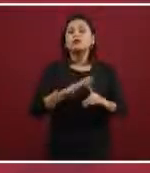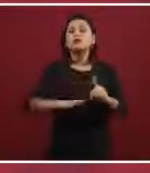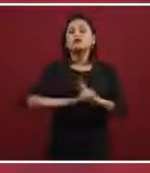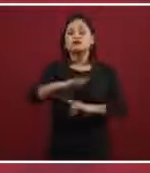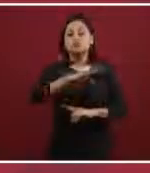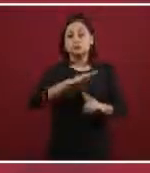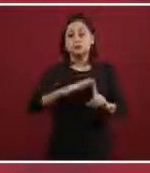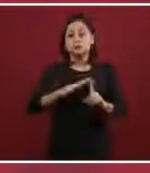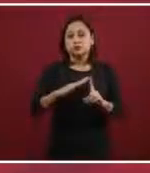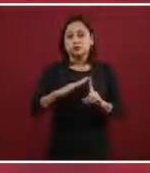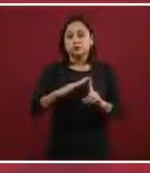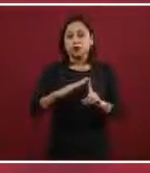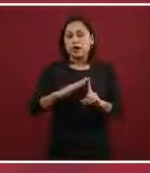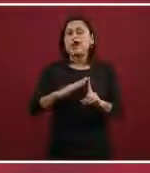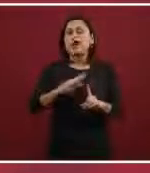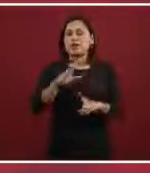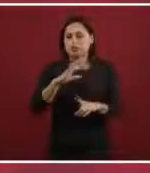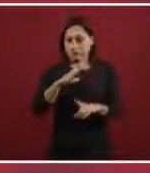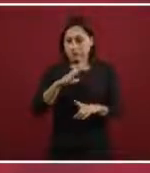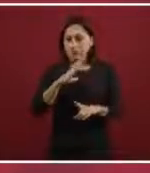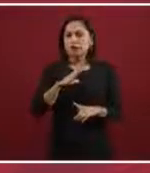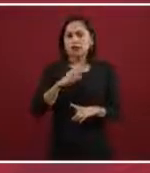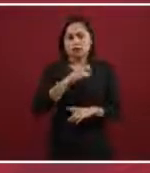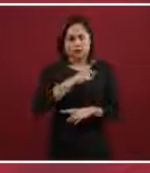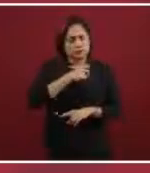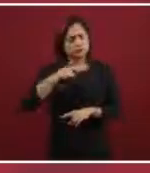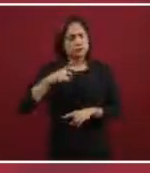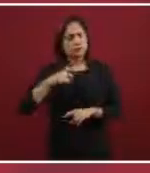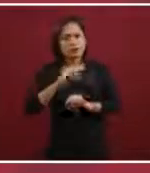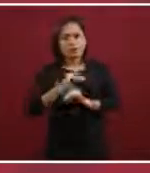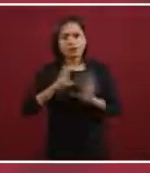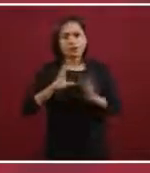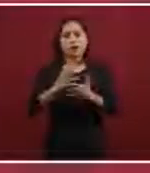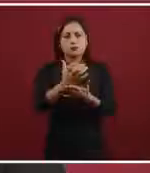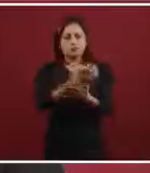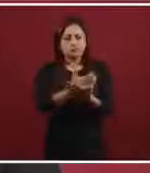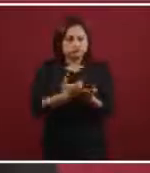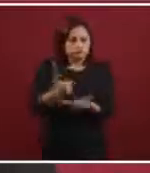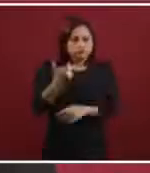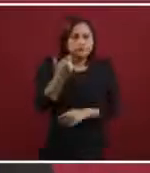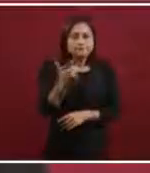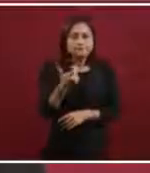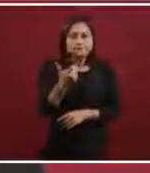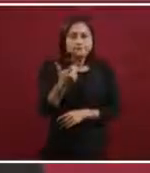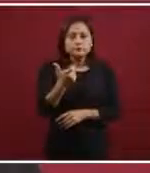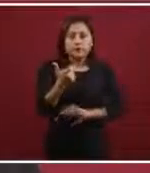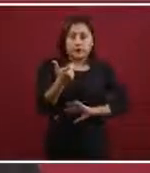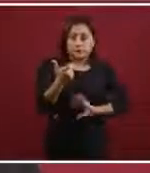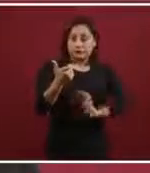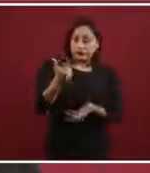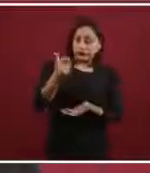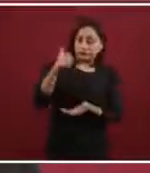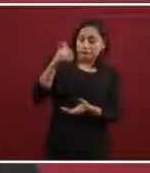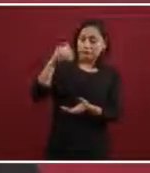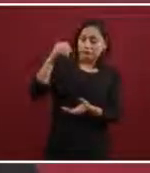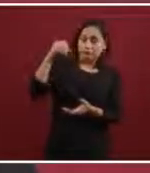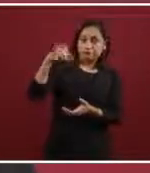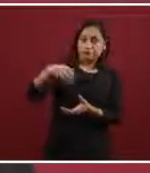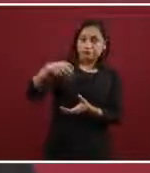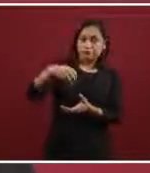riqueza y que una vez que se tiene ya una